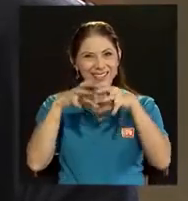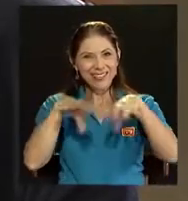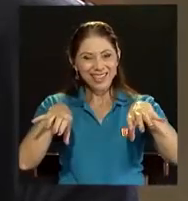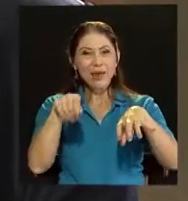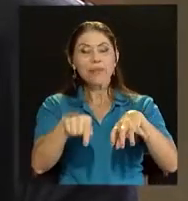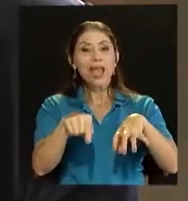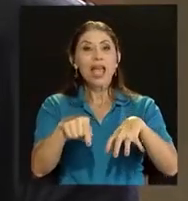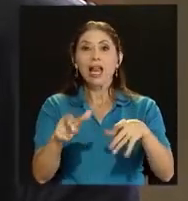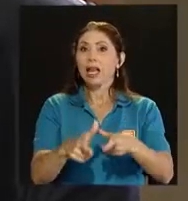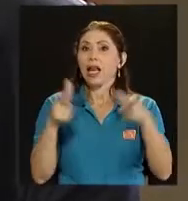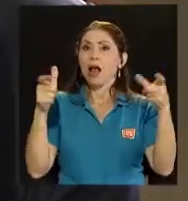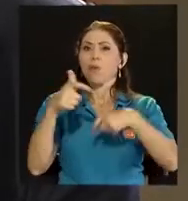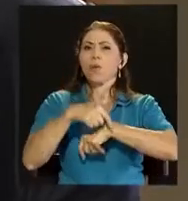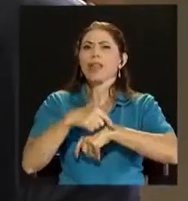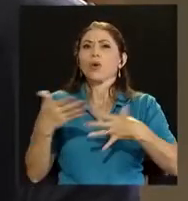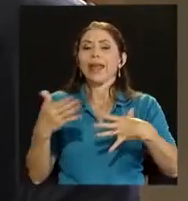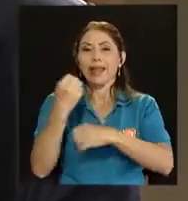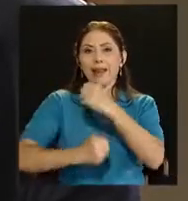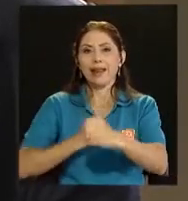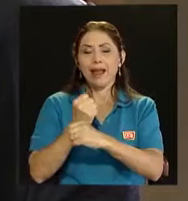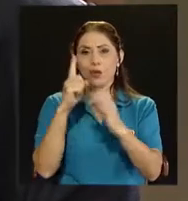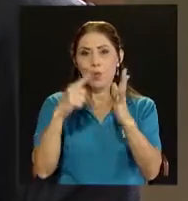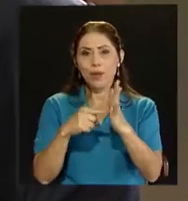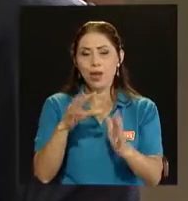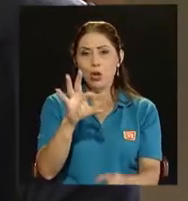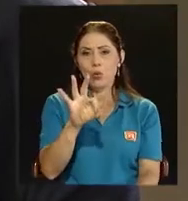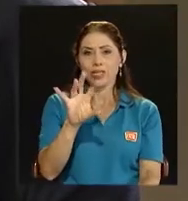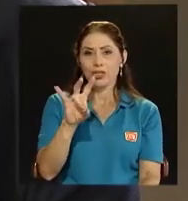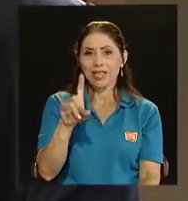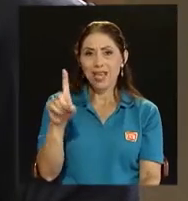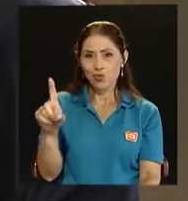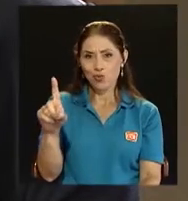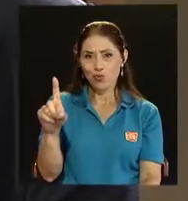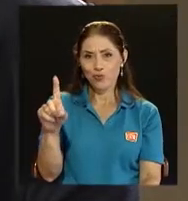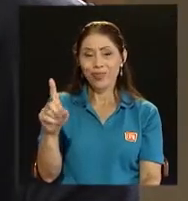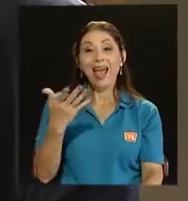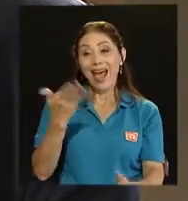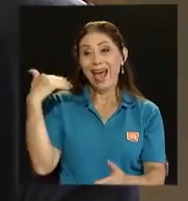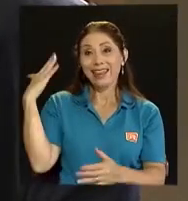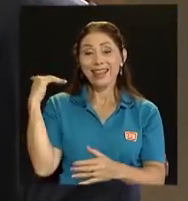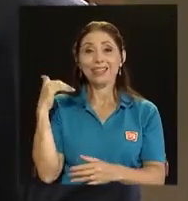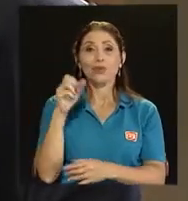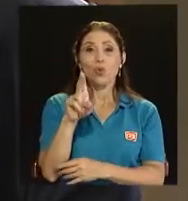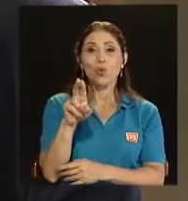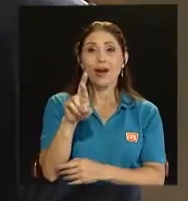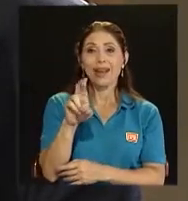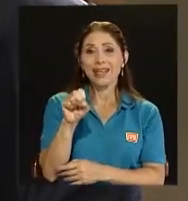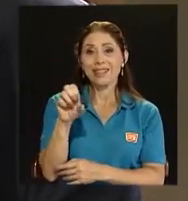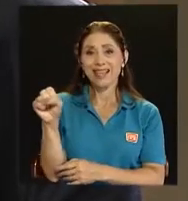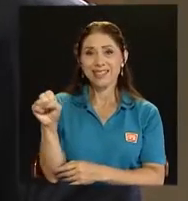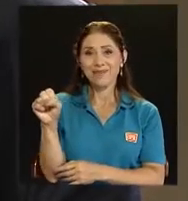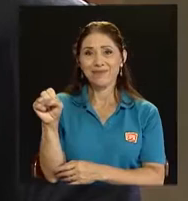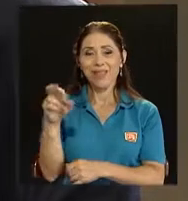en 71 la entonces Unión de las Repúblicas Soviéticas y